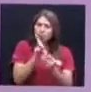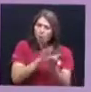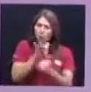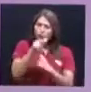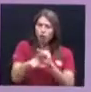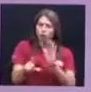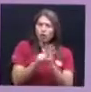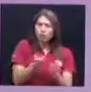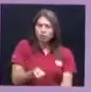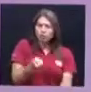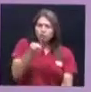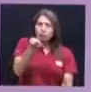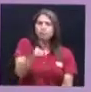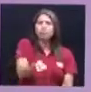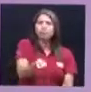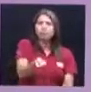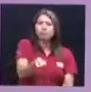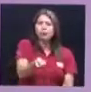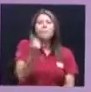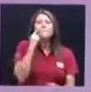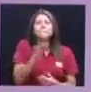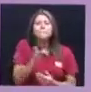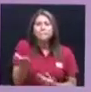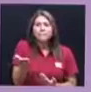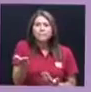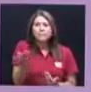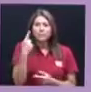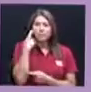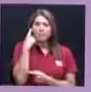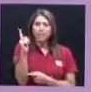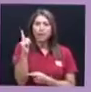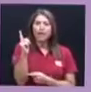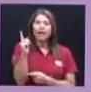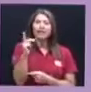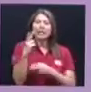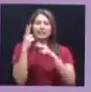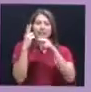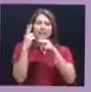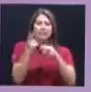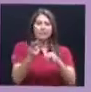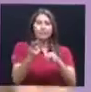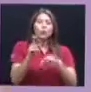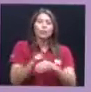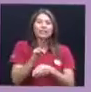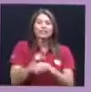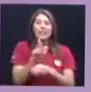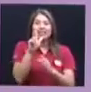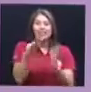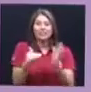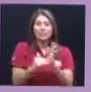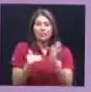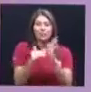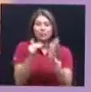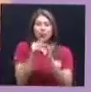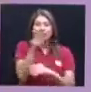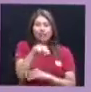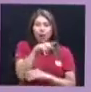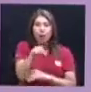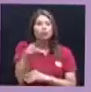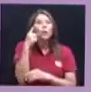ley en su parlamento para qué se designen 3000 millones de euros para la